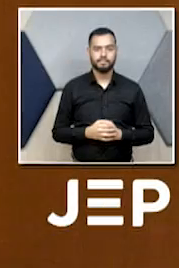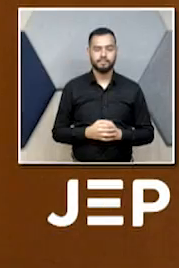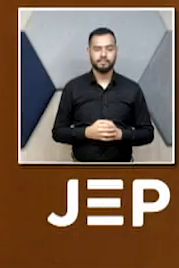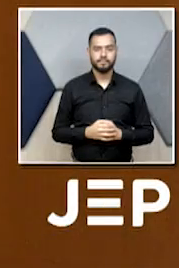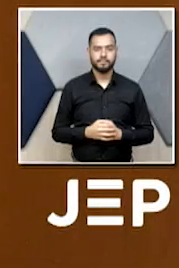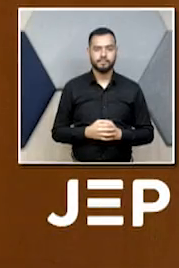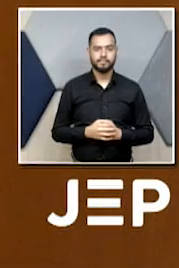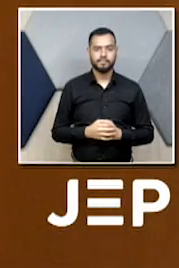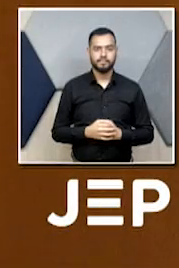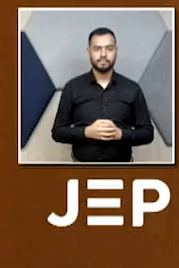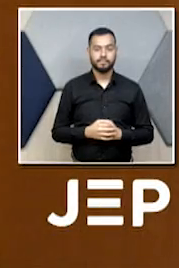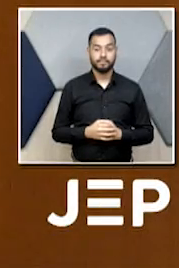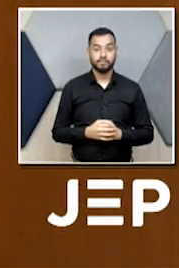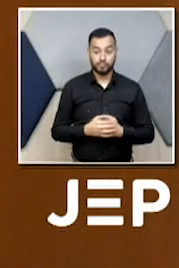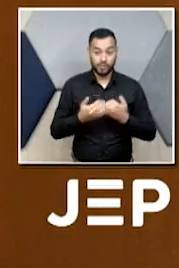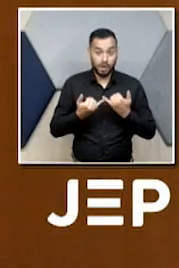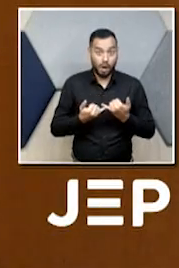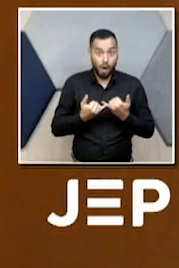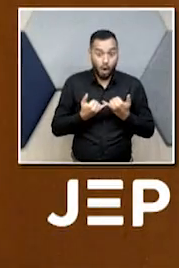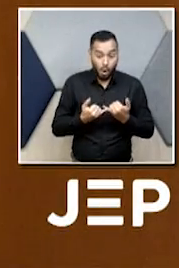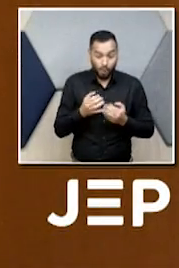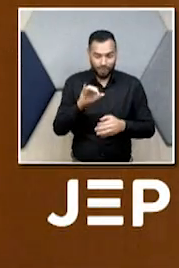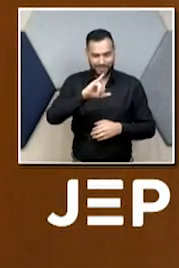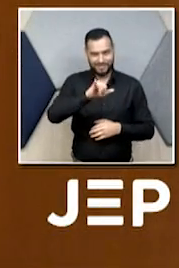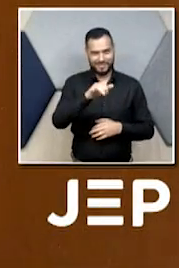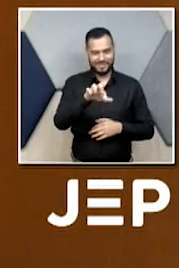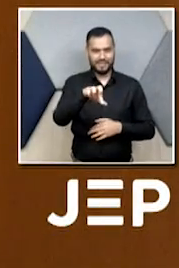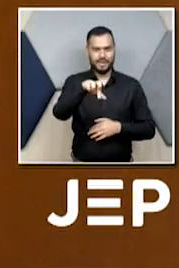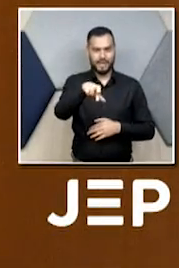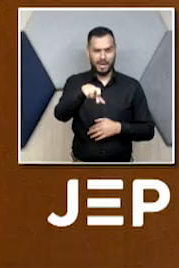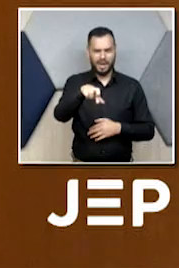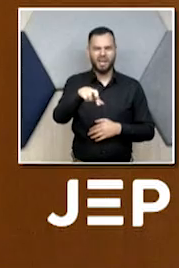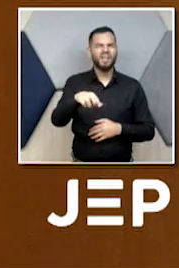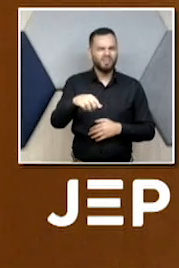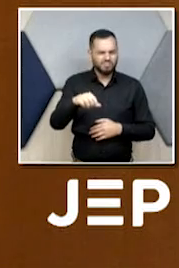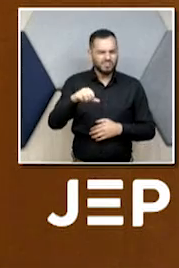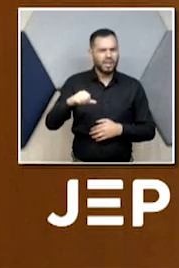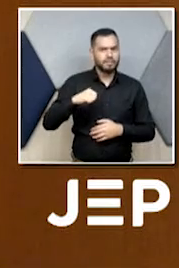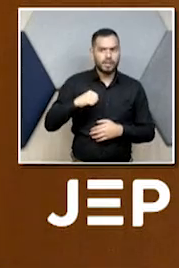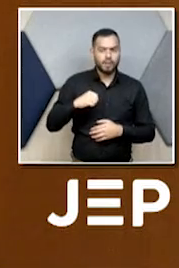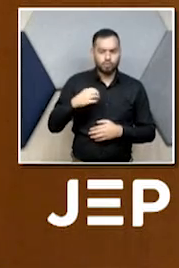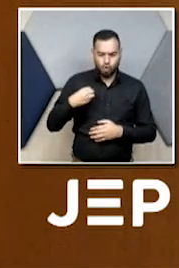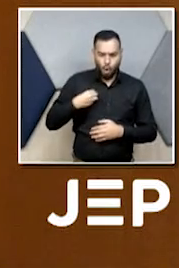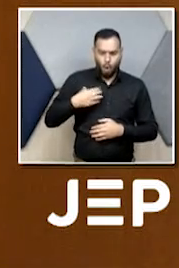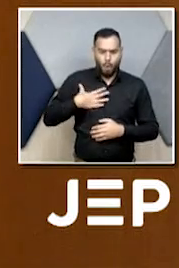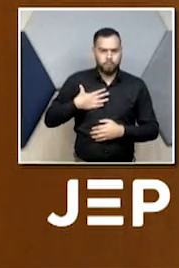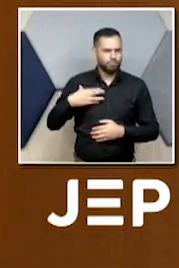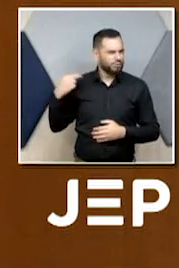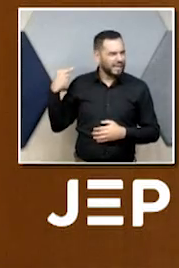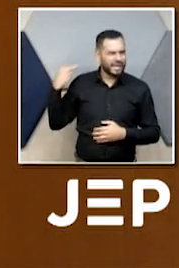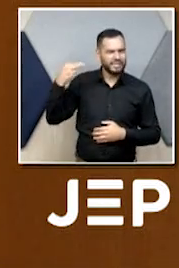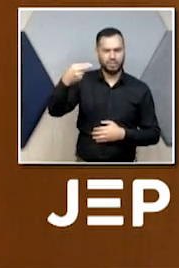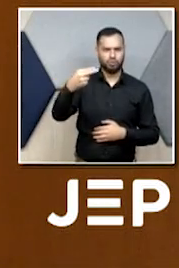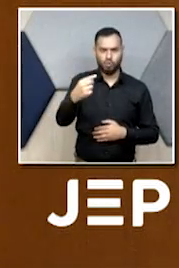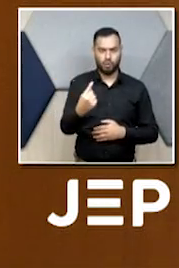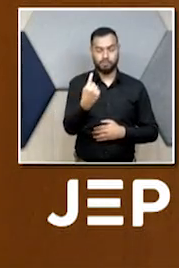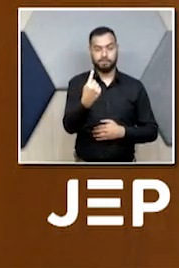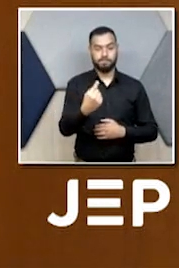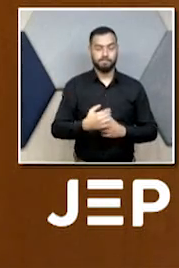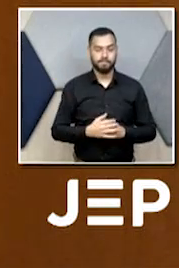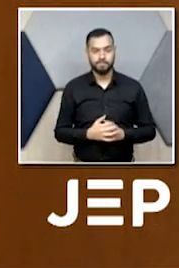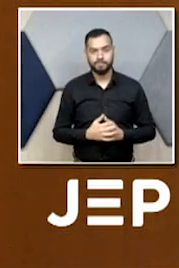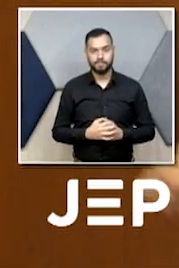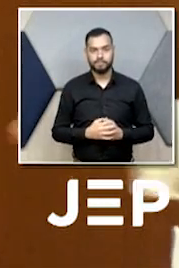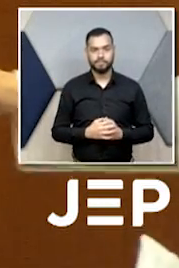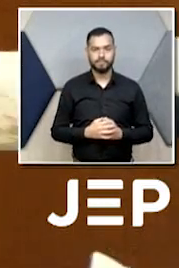En esta jurisdicción tenemos hoy una oportunidad histórica para avanzar en la construcción de una sociedad en paz